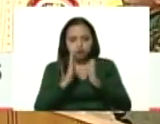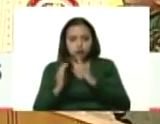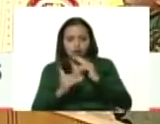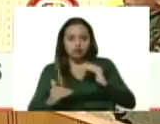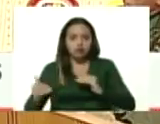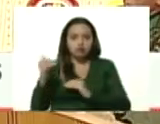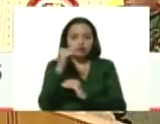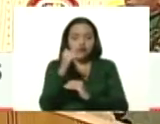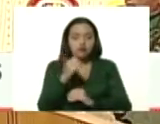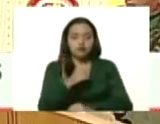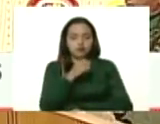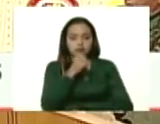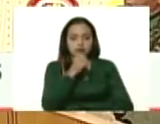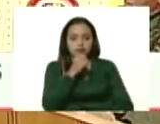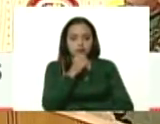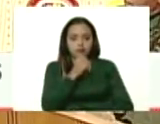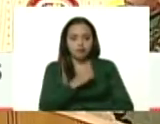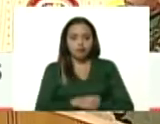es...